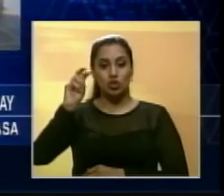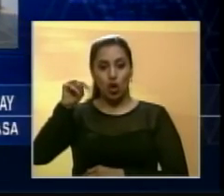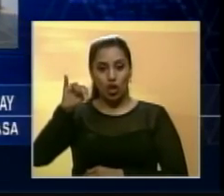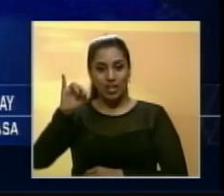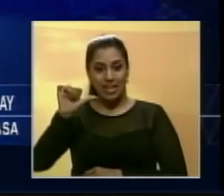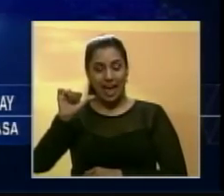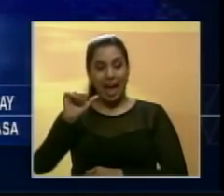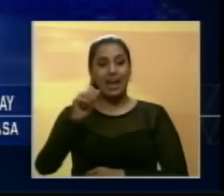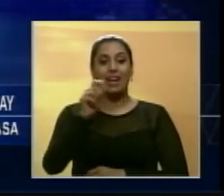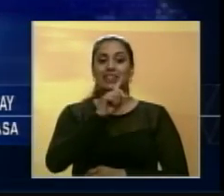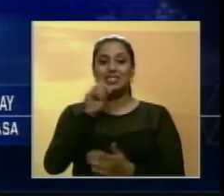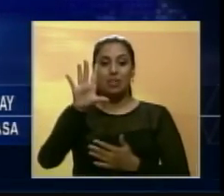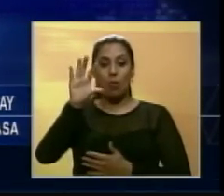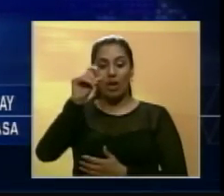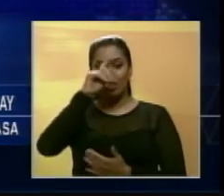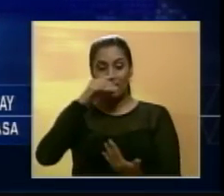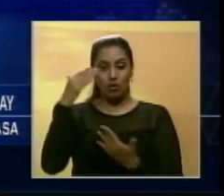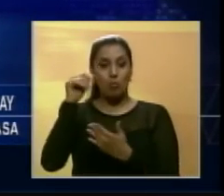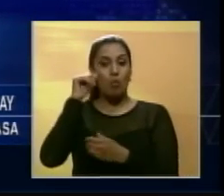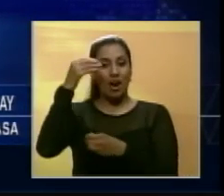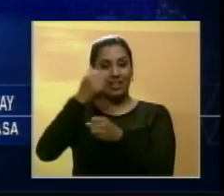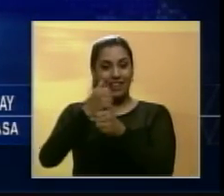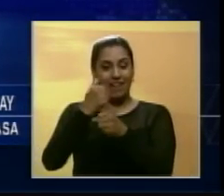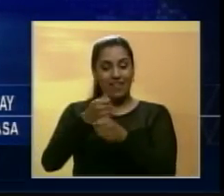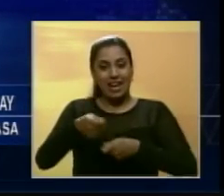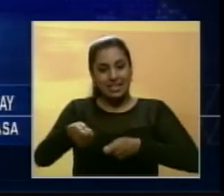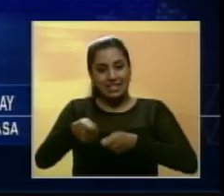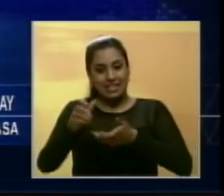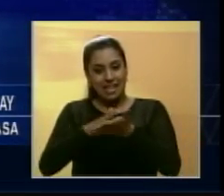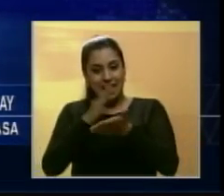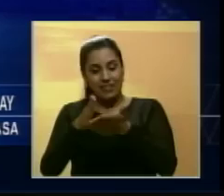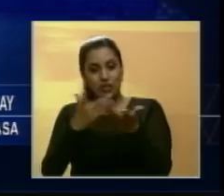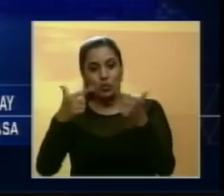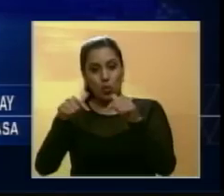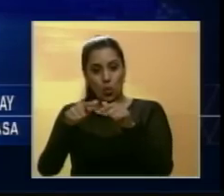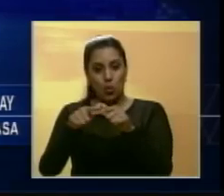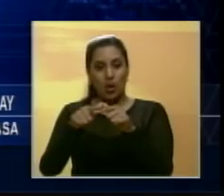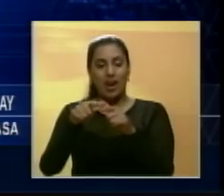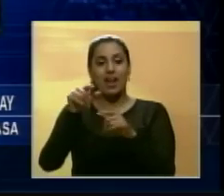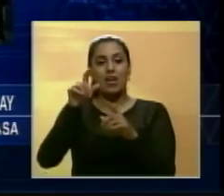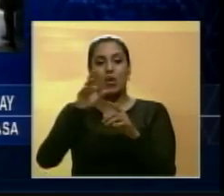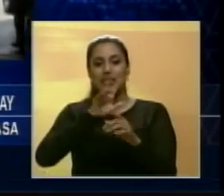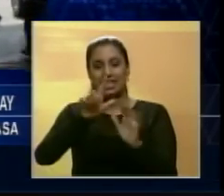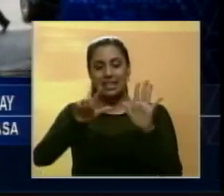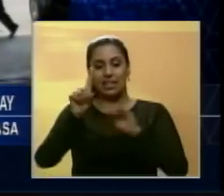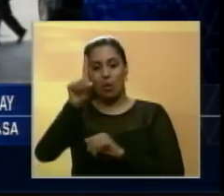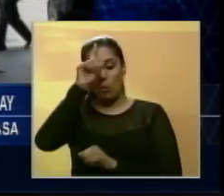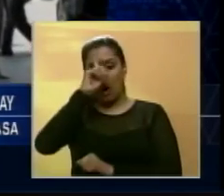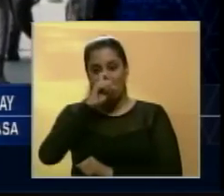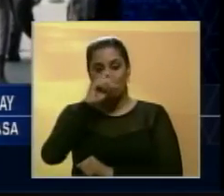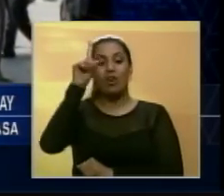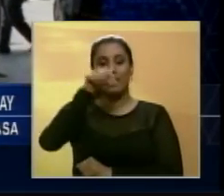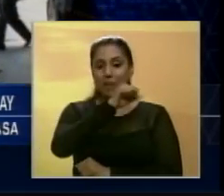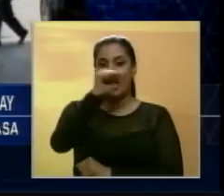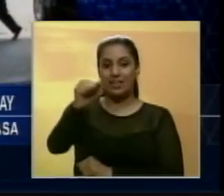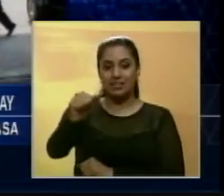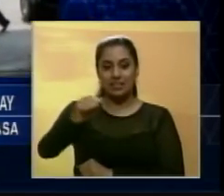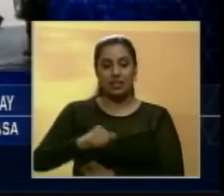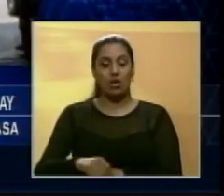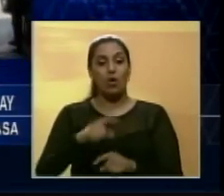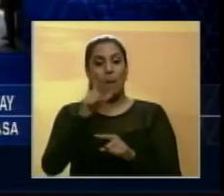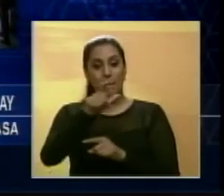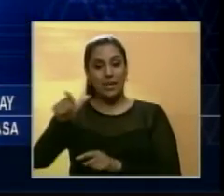de 50 años, quien era trabajadora doméstica de Muñira Haddad, de 71 años, quien también fue asesinada.